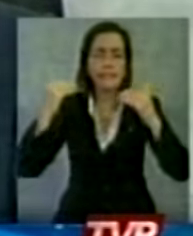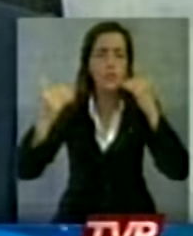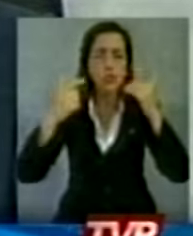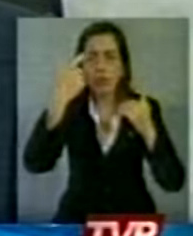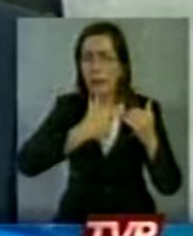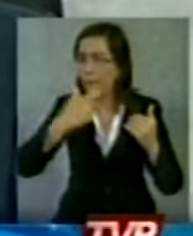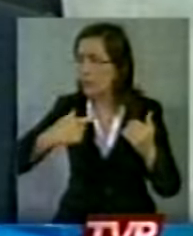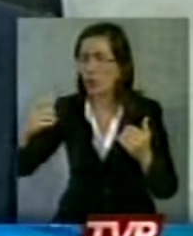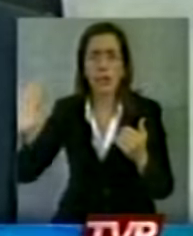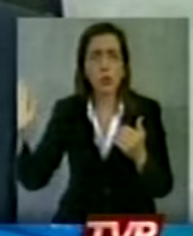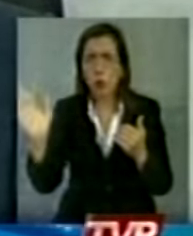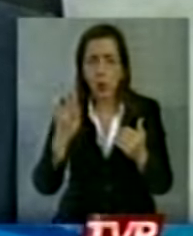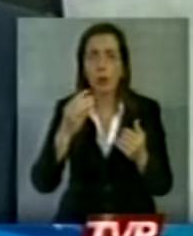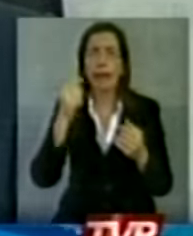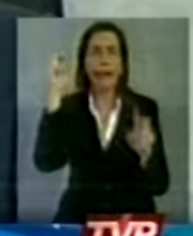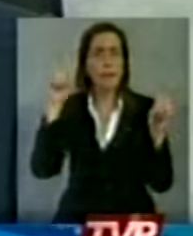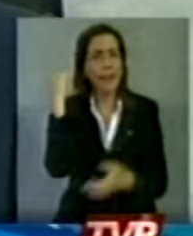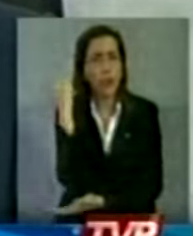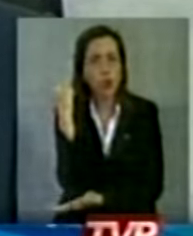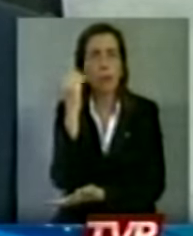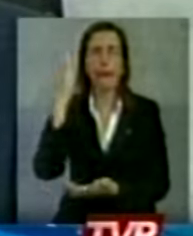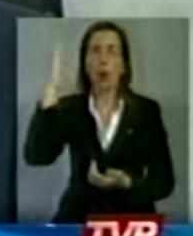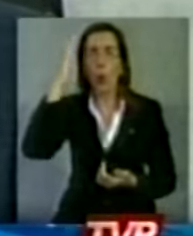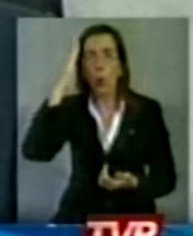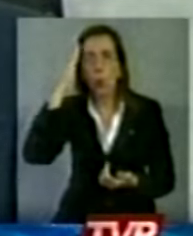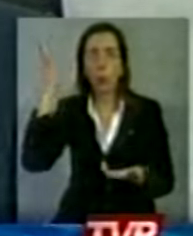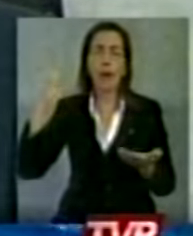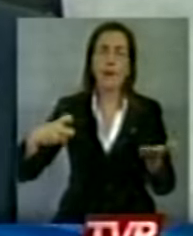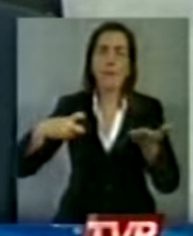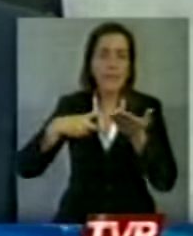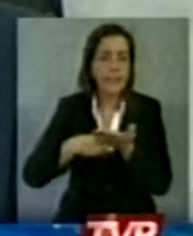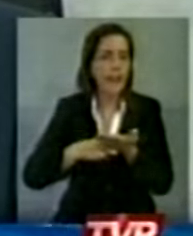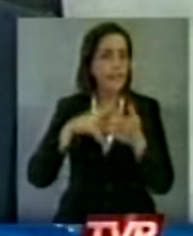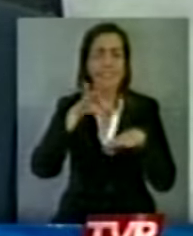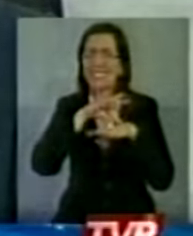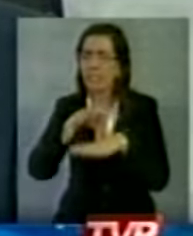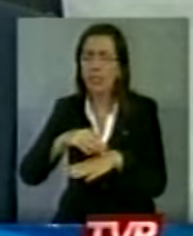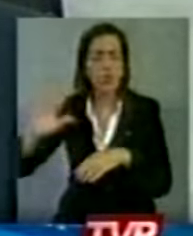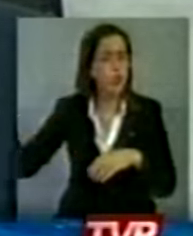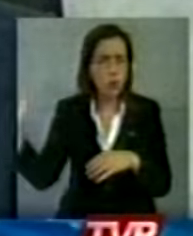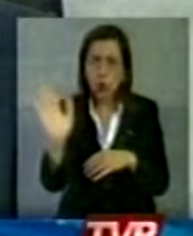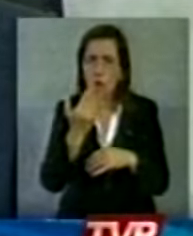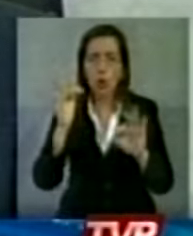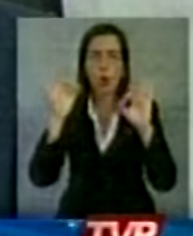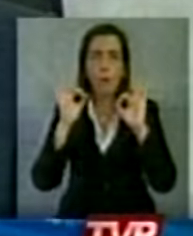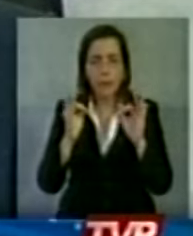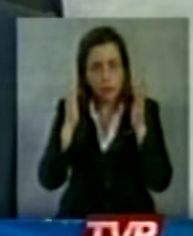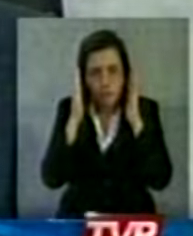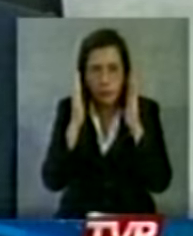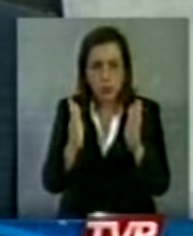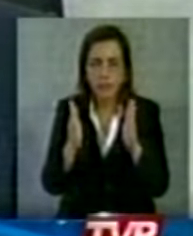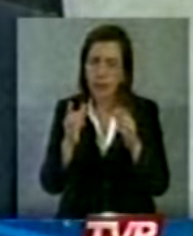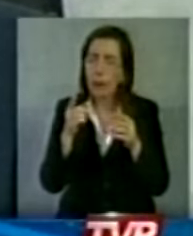personas, las económicas y las culturales, las fiscales y las de servicio, todas ellas deben